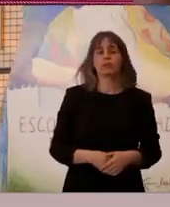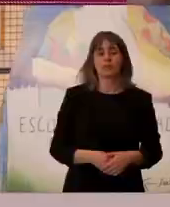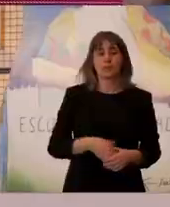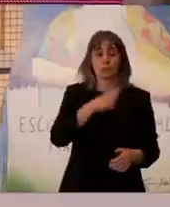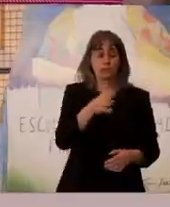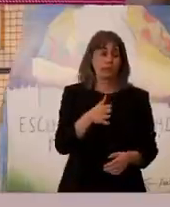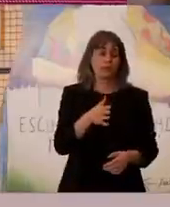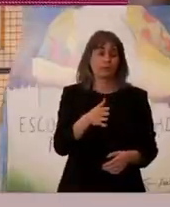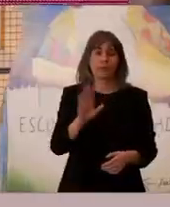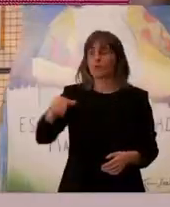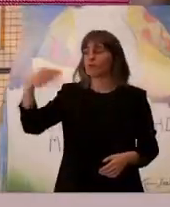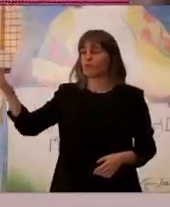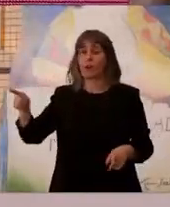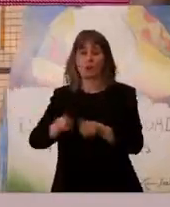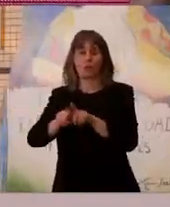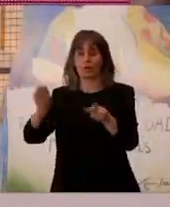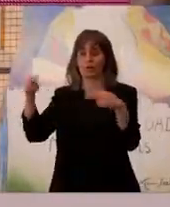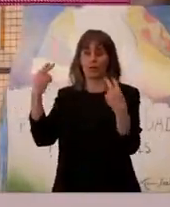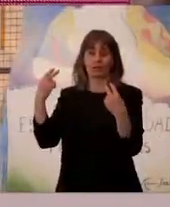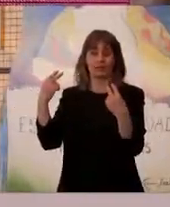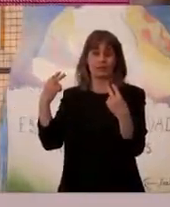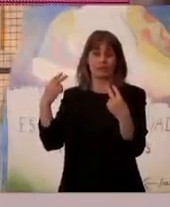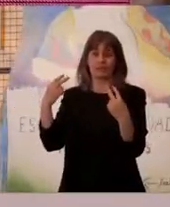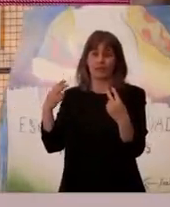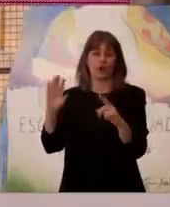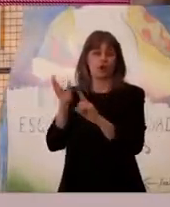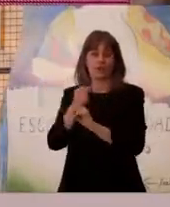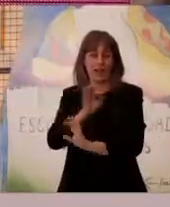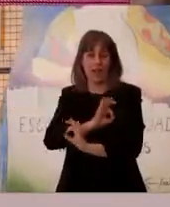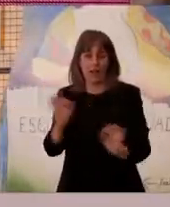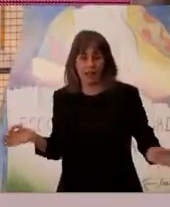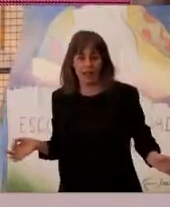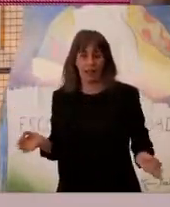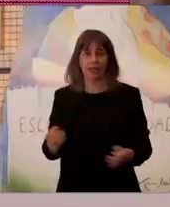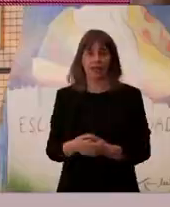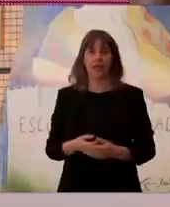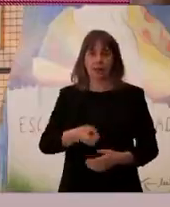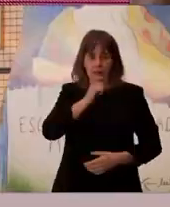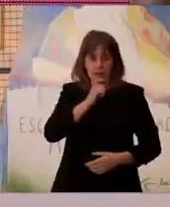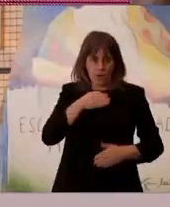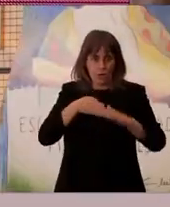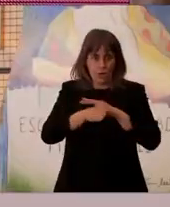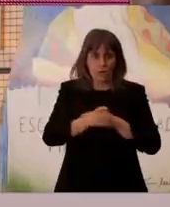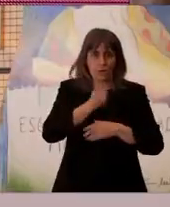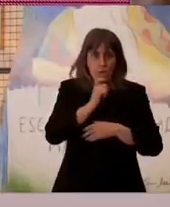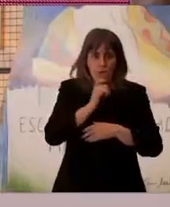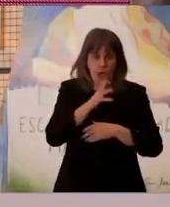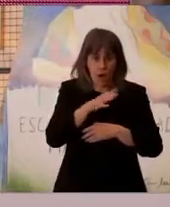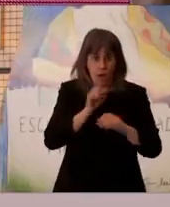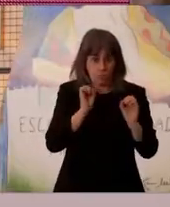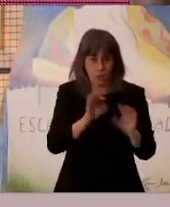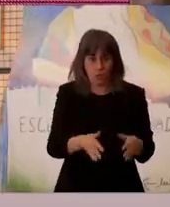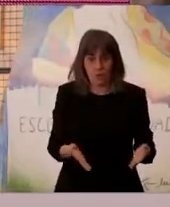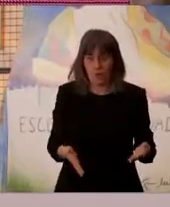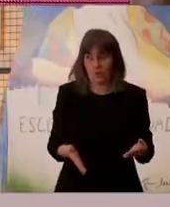desde fuera en esto yo estoy con Carmela no conseguimos nada con lo que con lo difícil que fue entrar cómo vamos a salir así